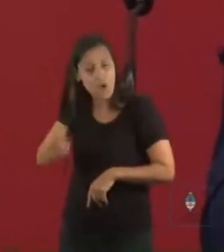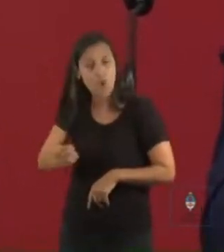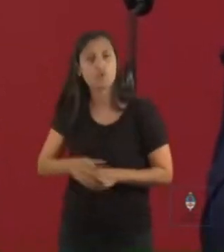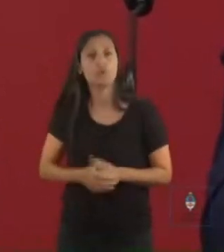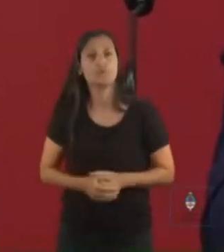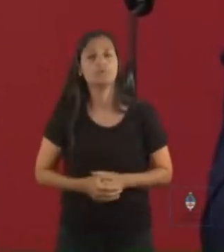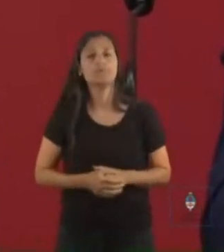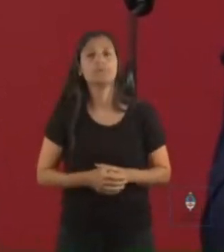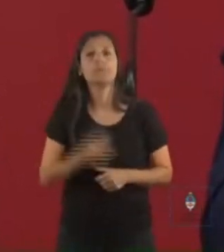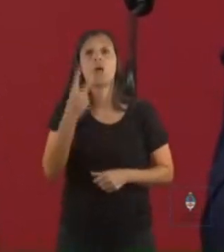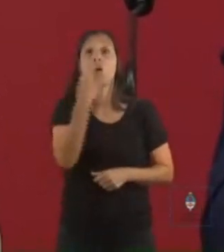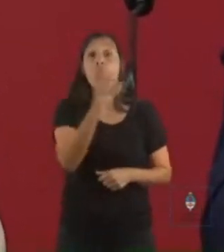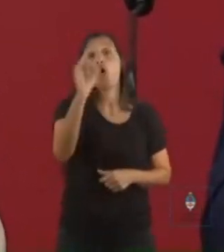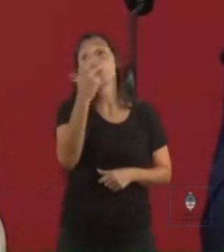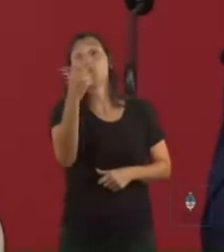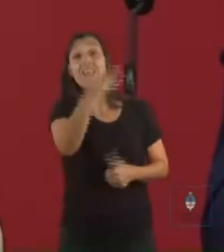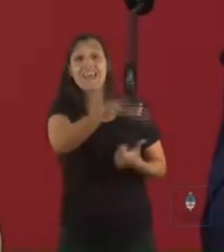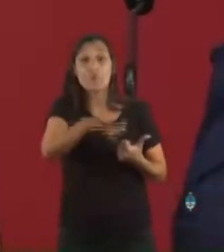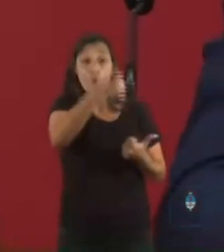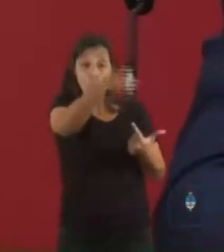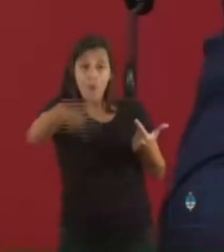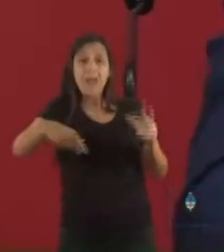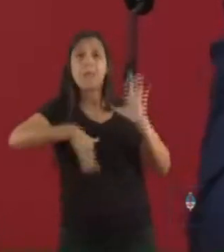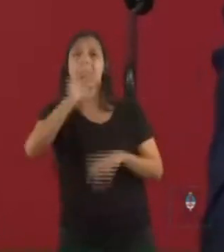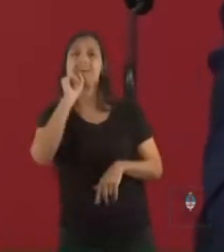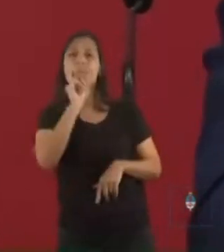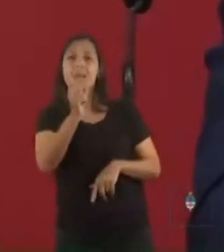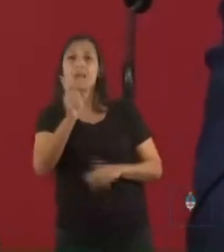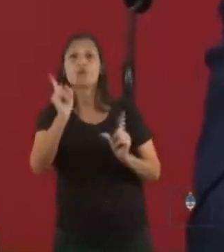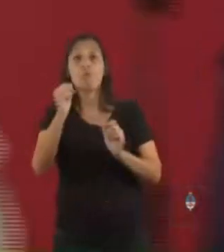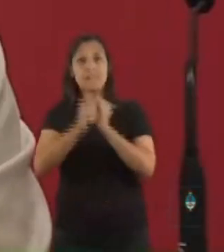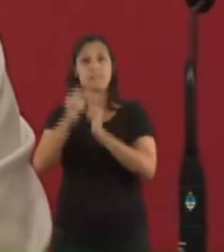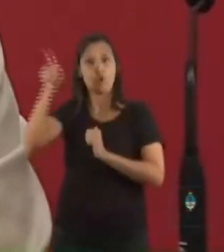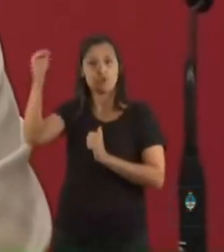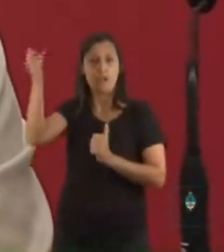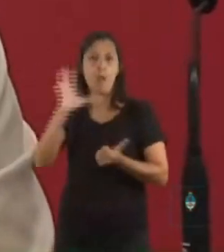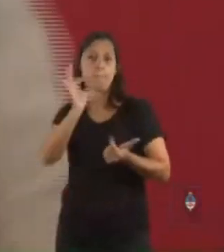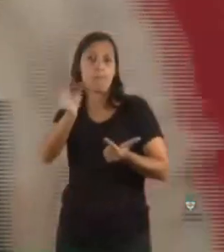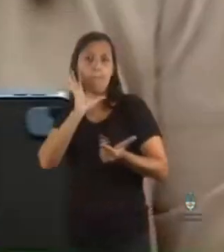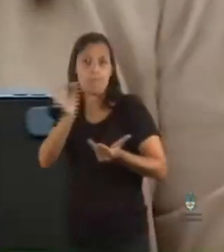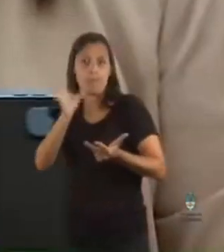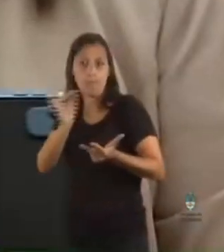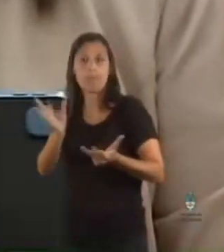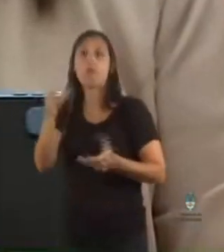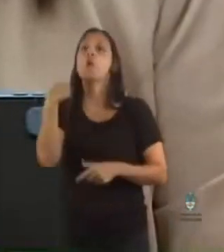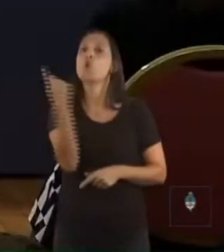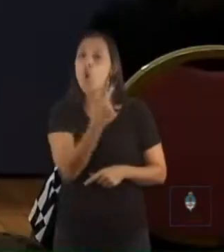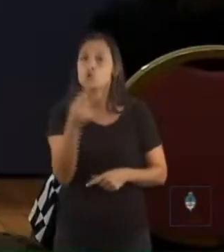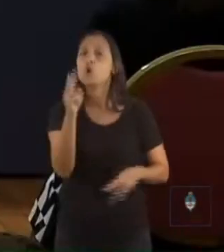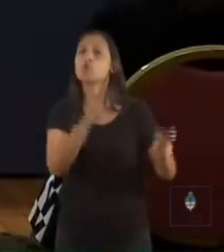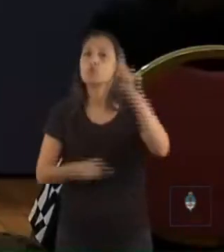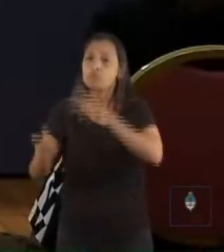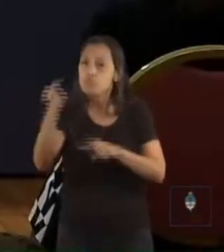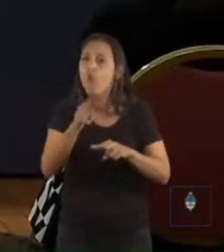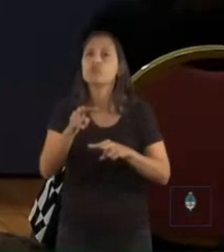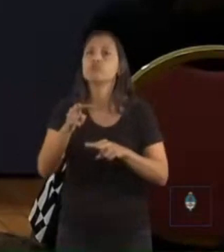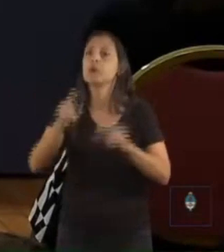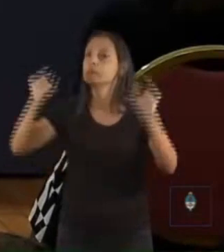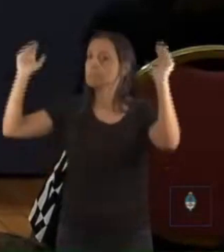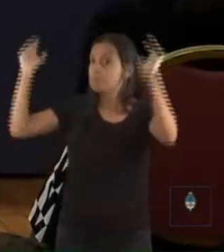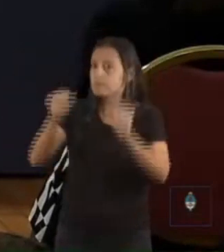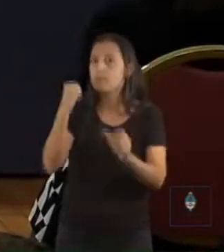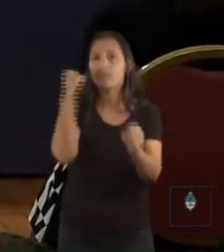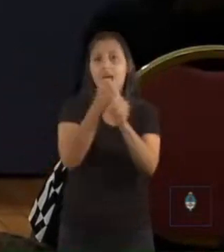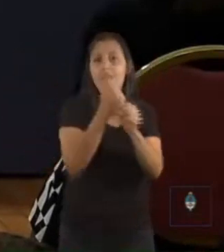a cuatro zonas de alto riesgo en la ciudad vamos a saturar vamos a trabajar con